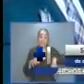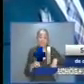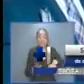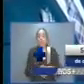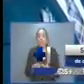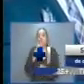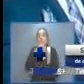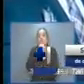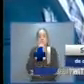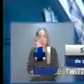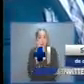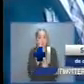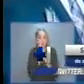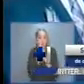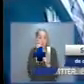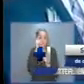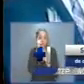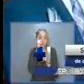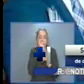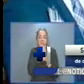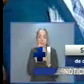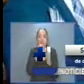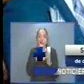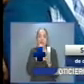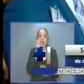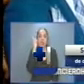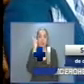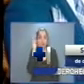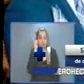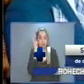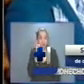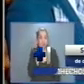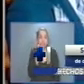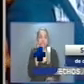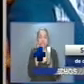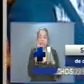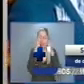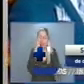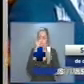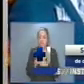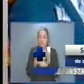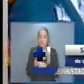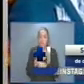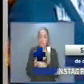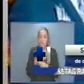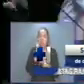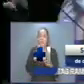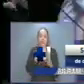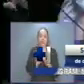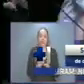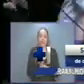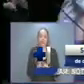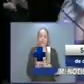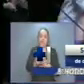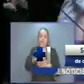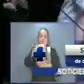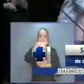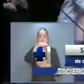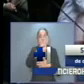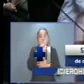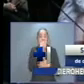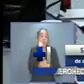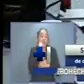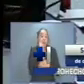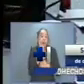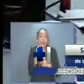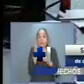ciudadanía norteamericana a los diputados, a cambio también de convencer a 20 diputados más de la fracción Nuevas Ideas para